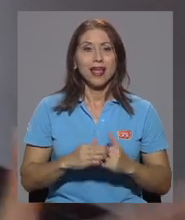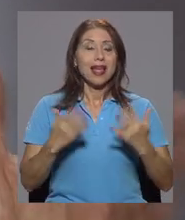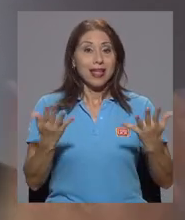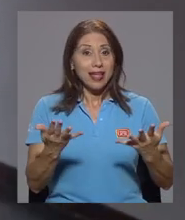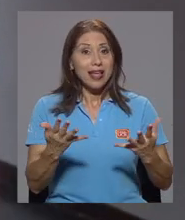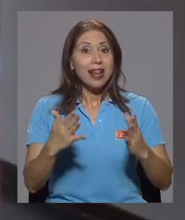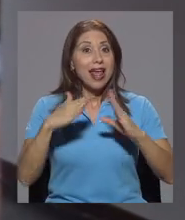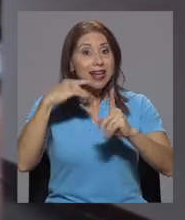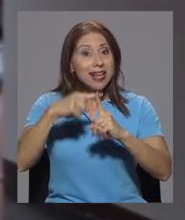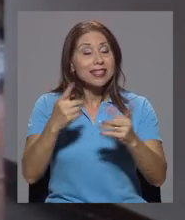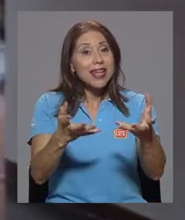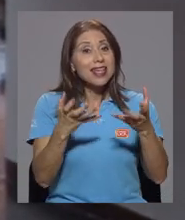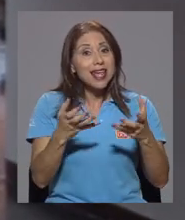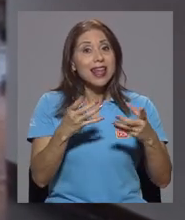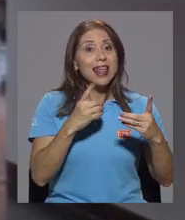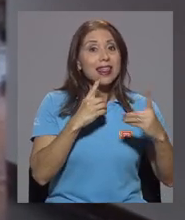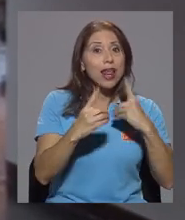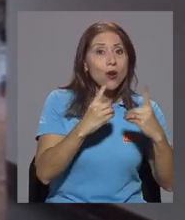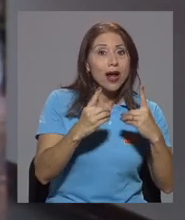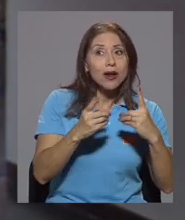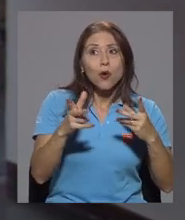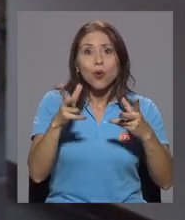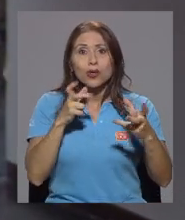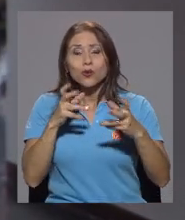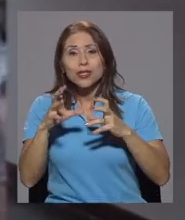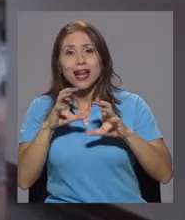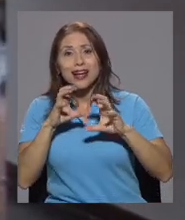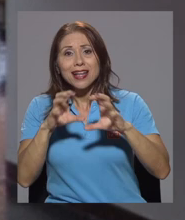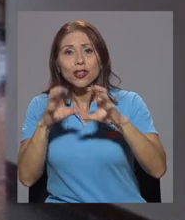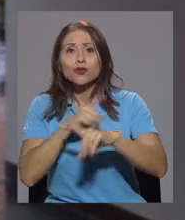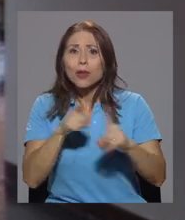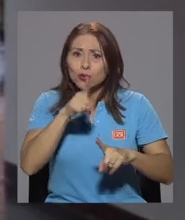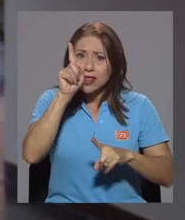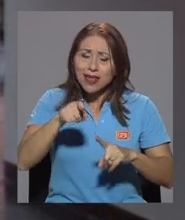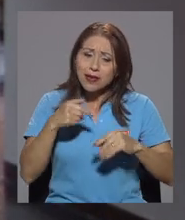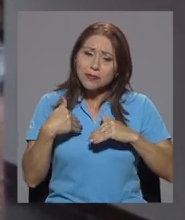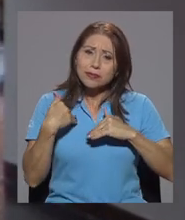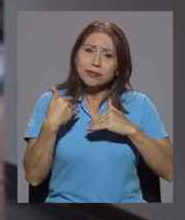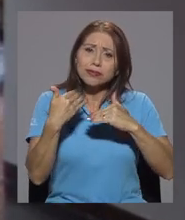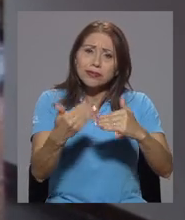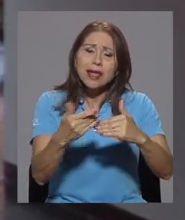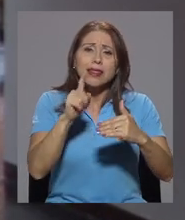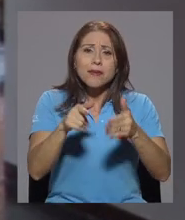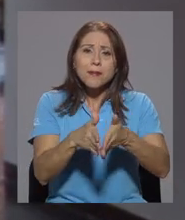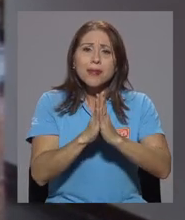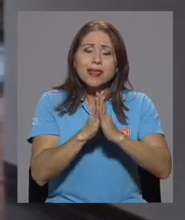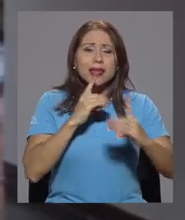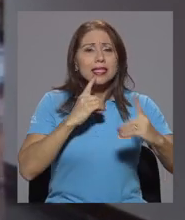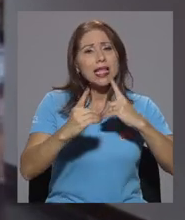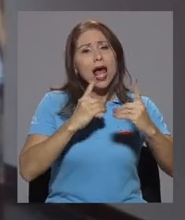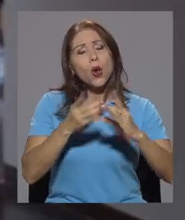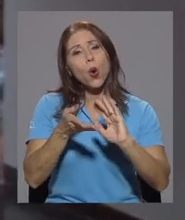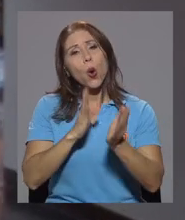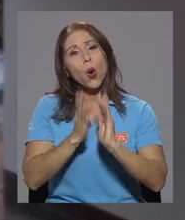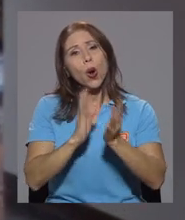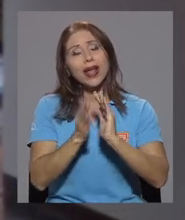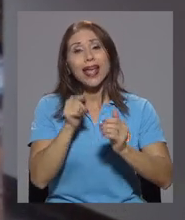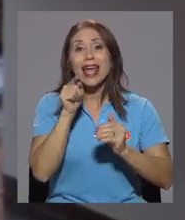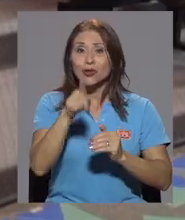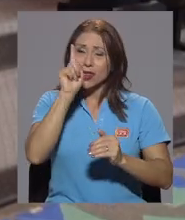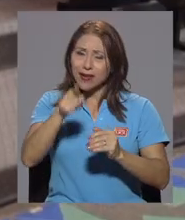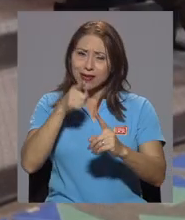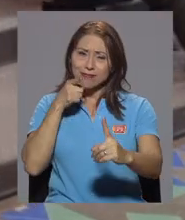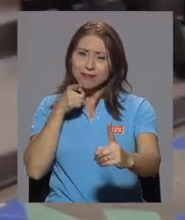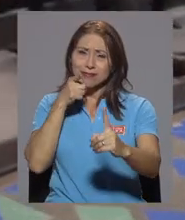escuchar gritos pero no puedes dejar de caminar y de pedir que sea lo que creo que es el camino que hay que seguir aunque cueste